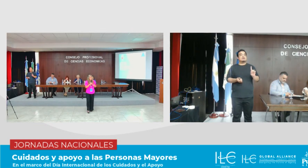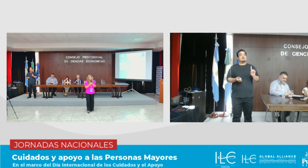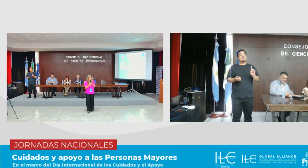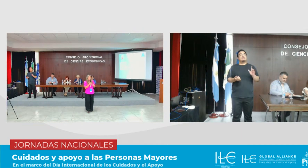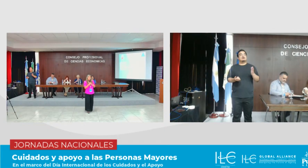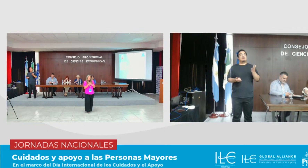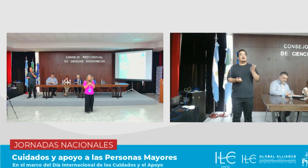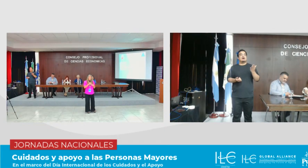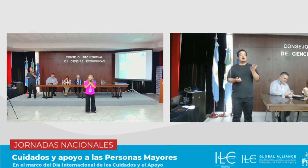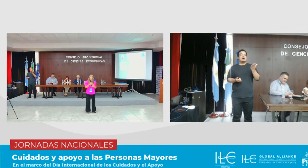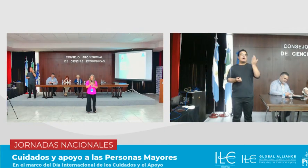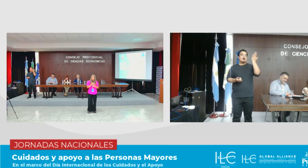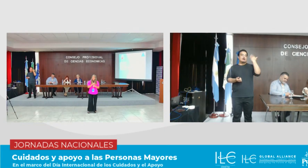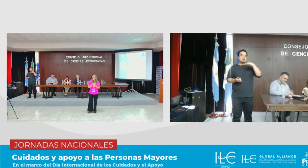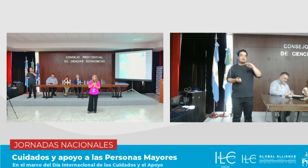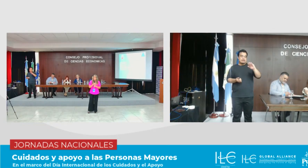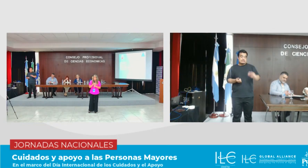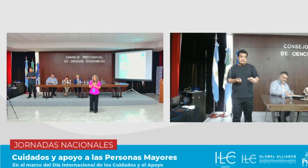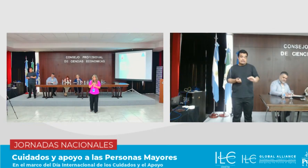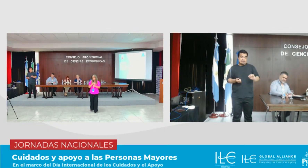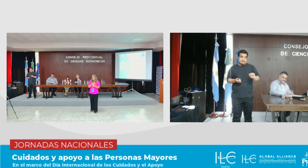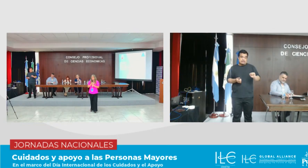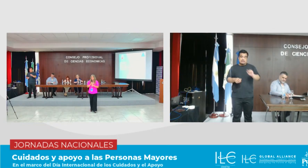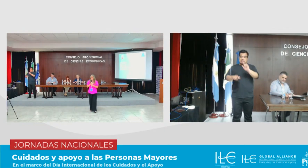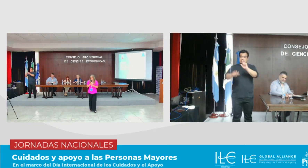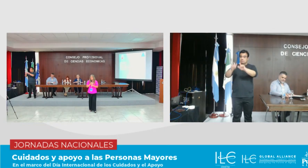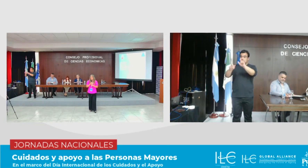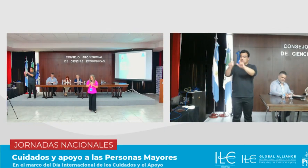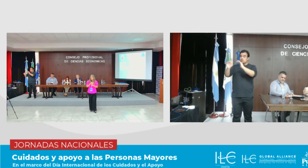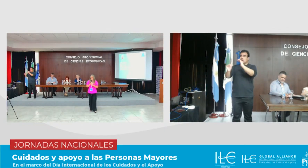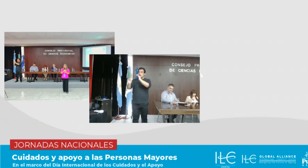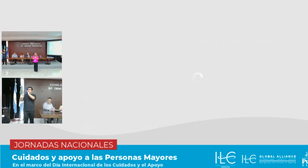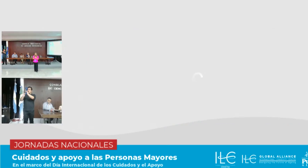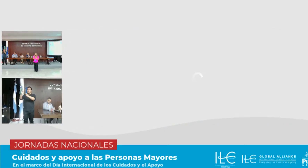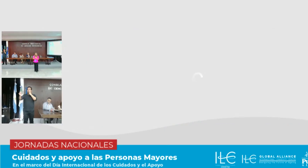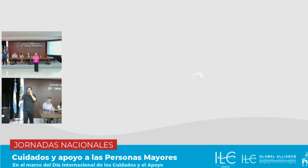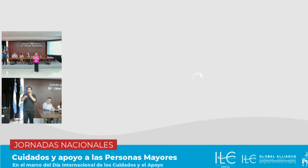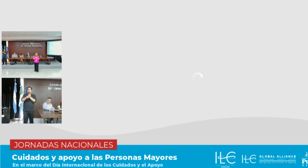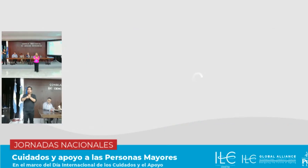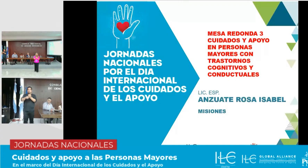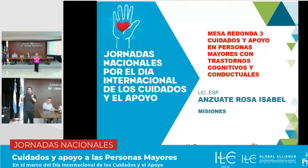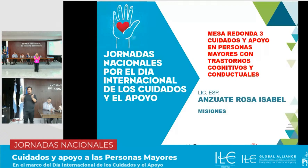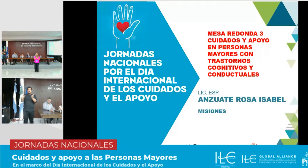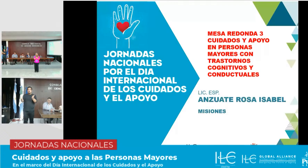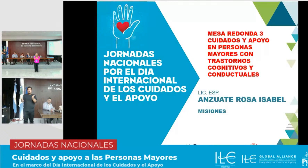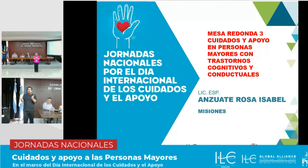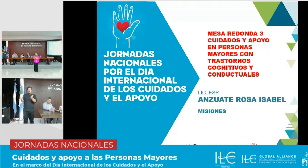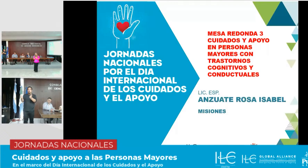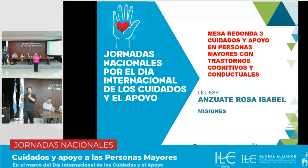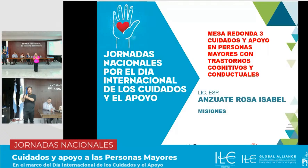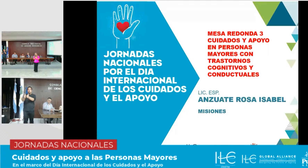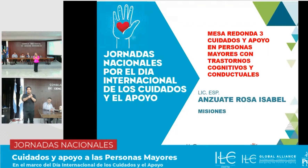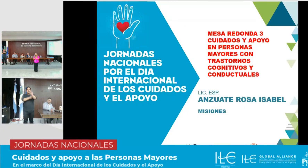poder desde muy chiquita compartir con personas mayores. He tenido la bendición de disfrutar hasta los 10 años de